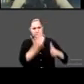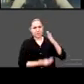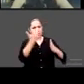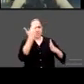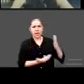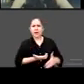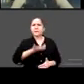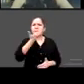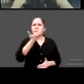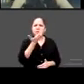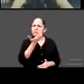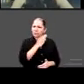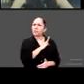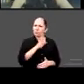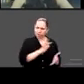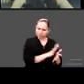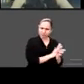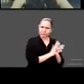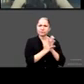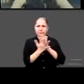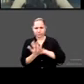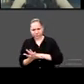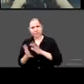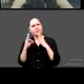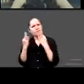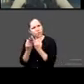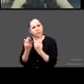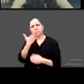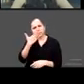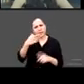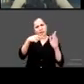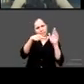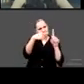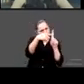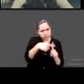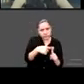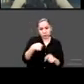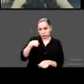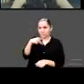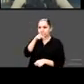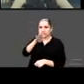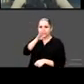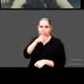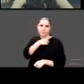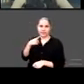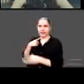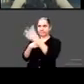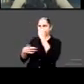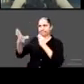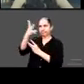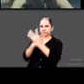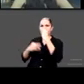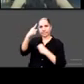de crianza mejores a través de la adquisición de competencias parentales, hemos ya, llevamos prisa. Hay que